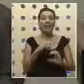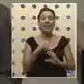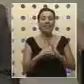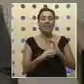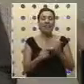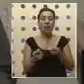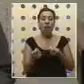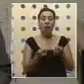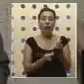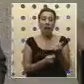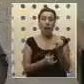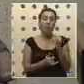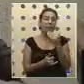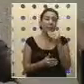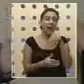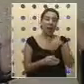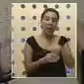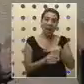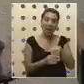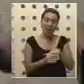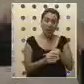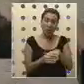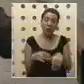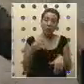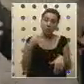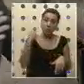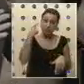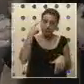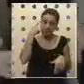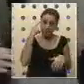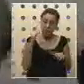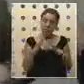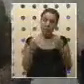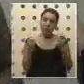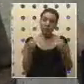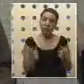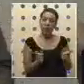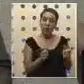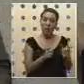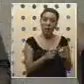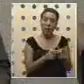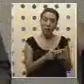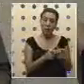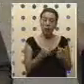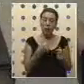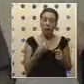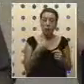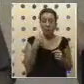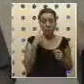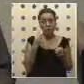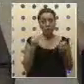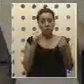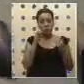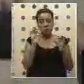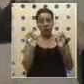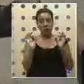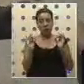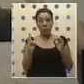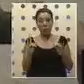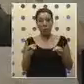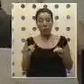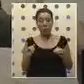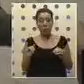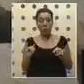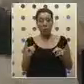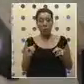económicos y electorales. Y eso nos parecía a nosotros muy bien en la comisión. Y a mí me parece estupendo que la